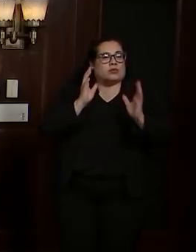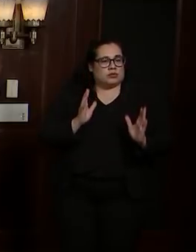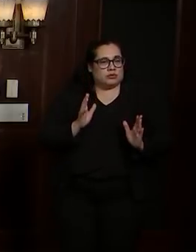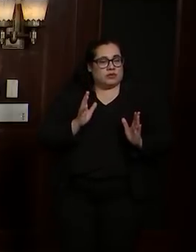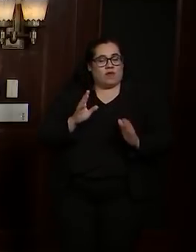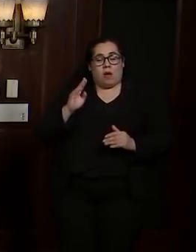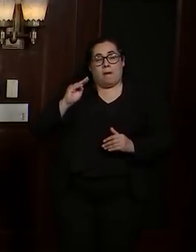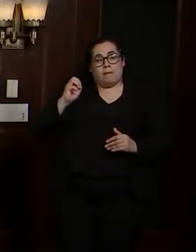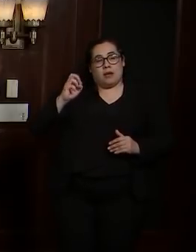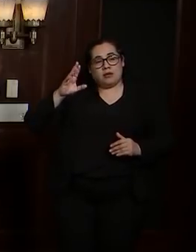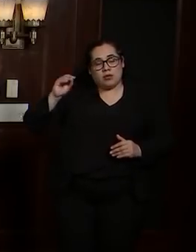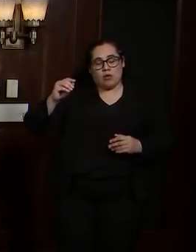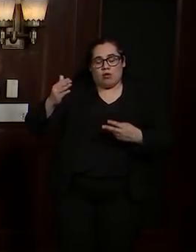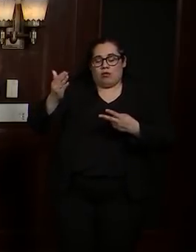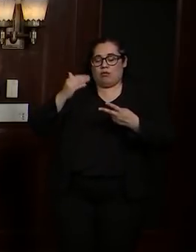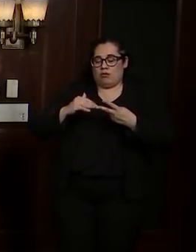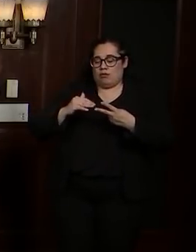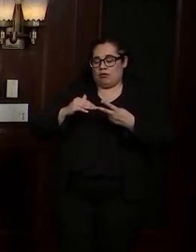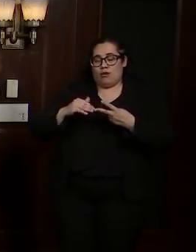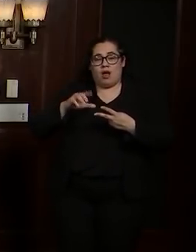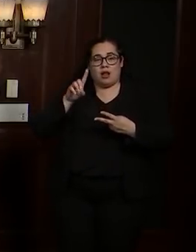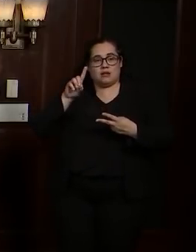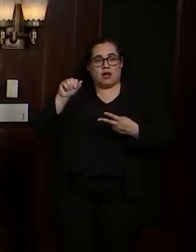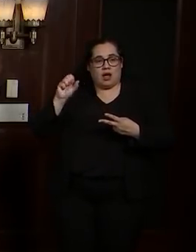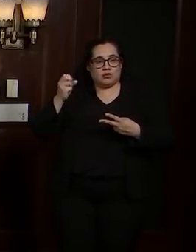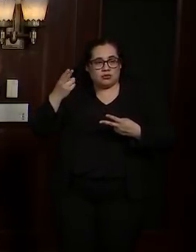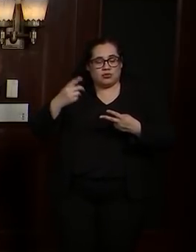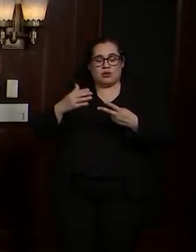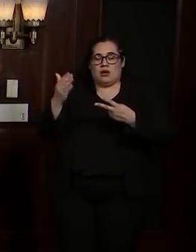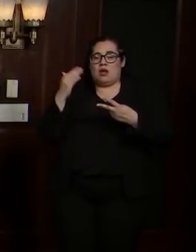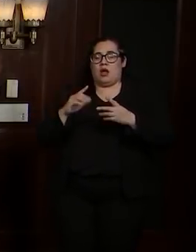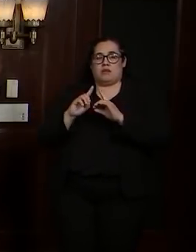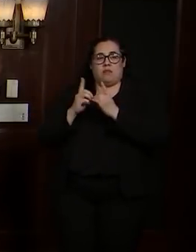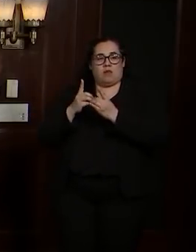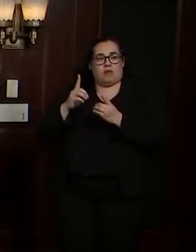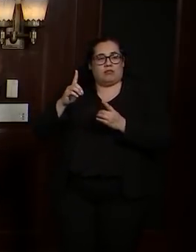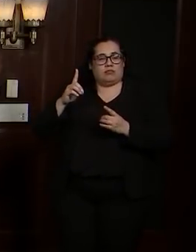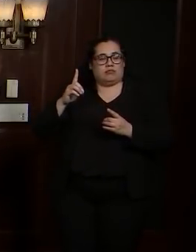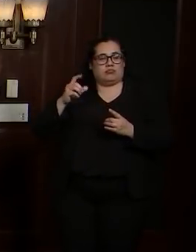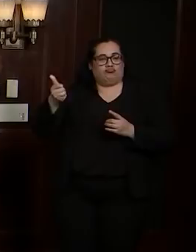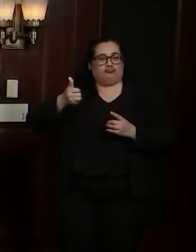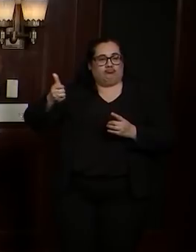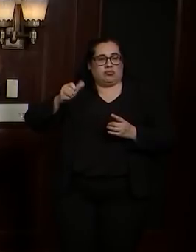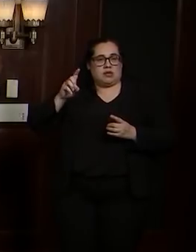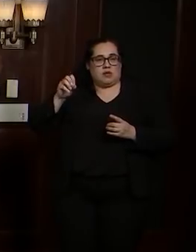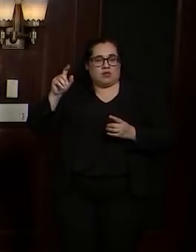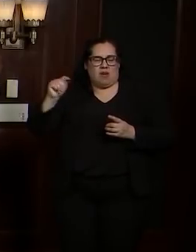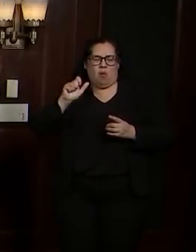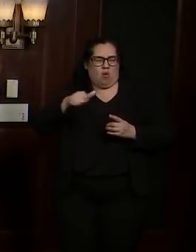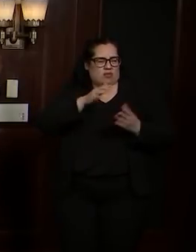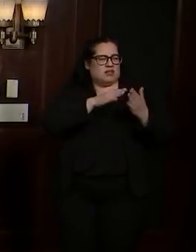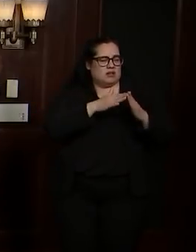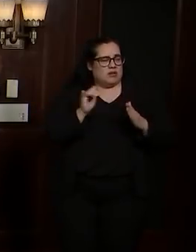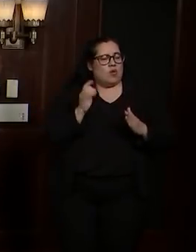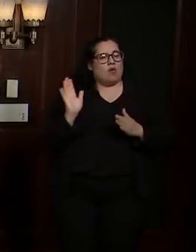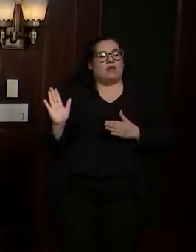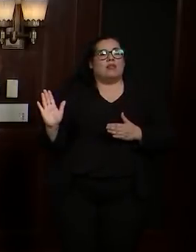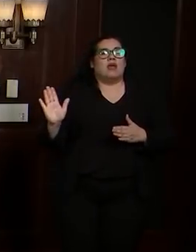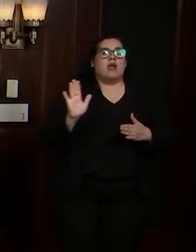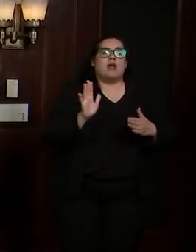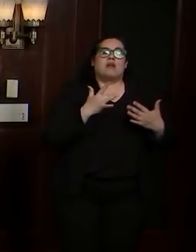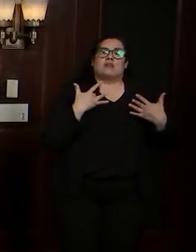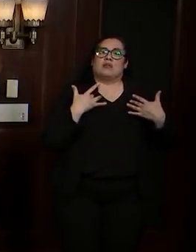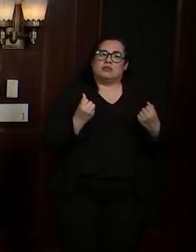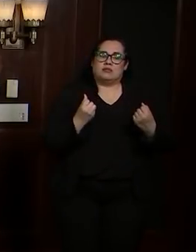de Metro, de Dash, el Departamento de Transporte de la Ciudad de Los Ángeles y otras ciudades por su